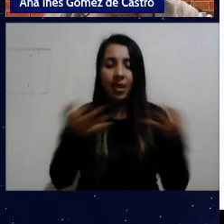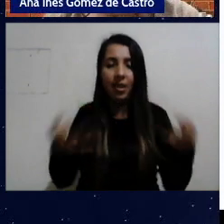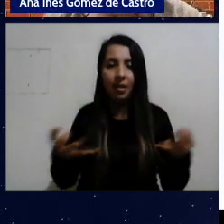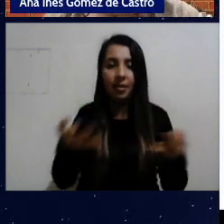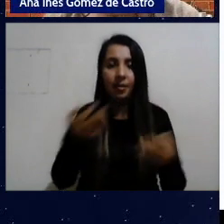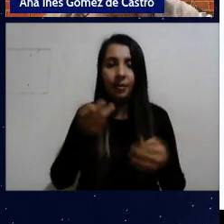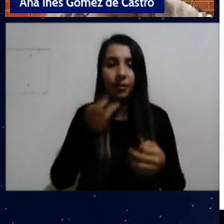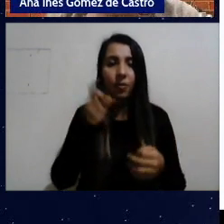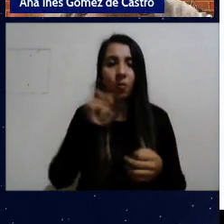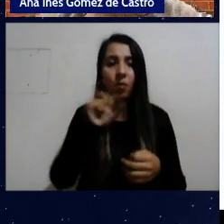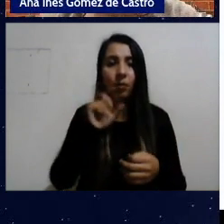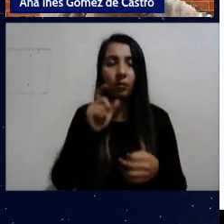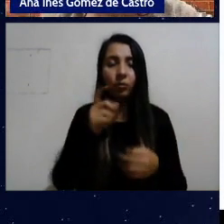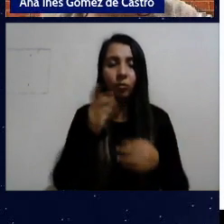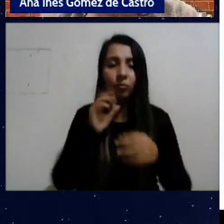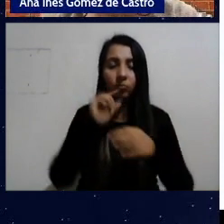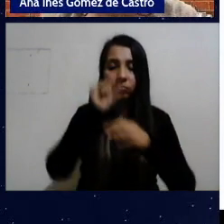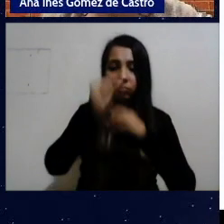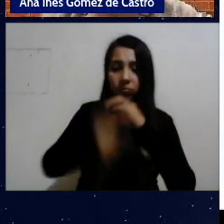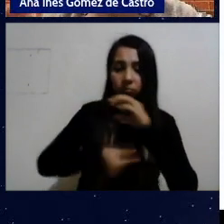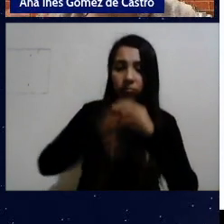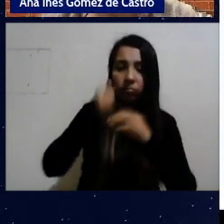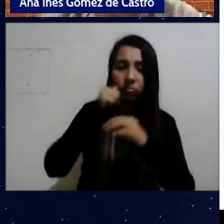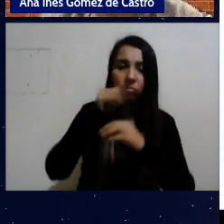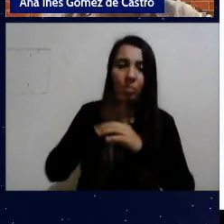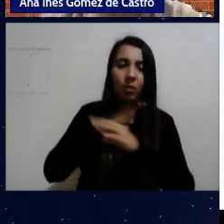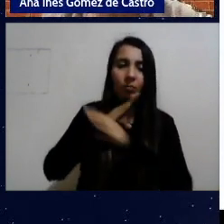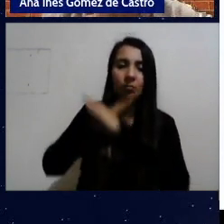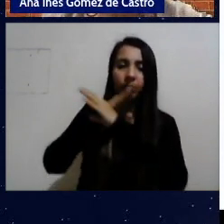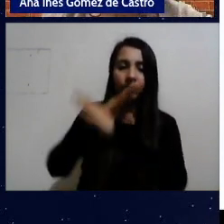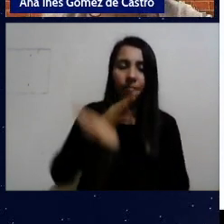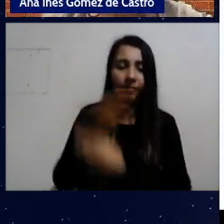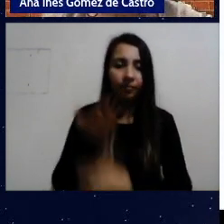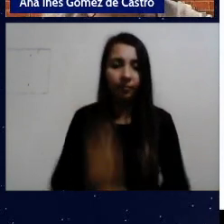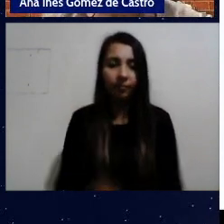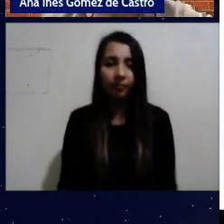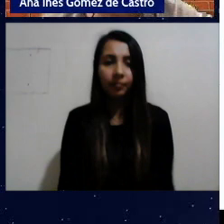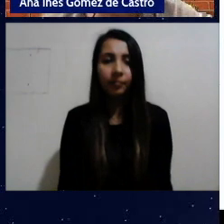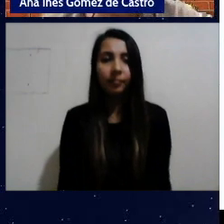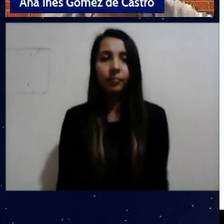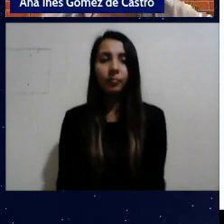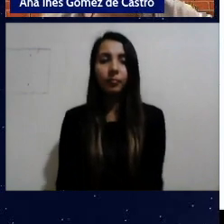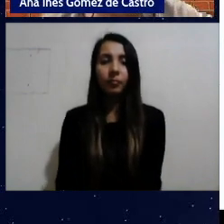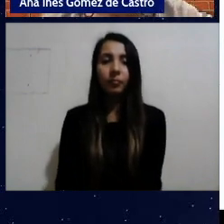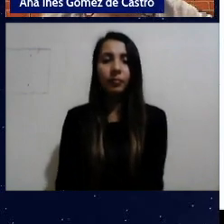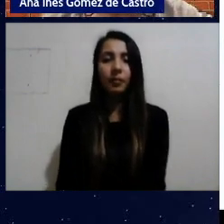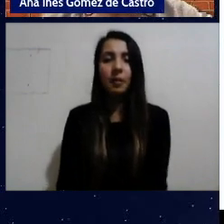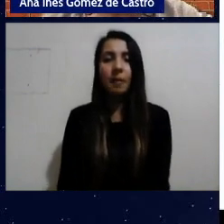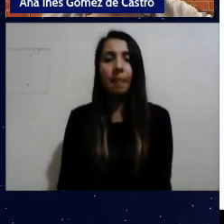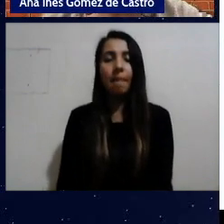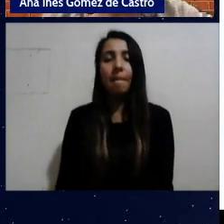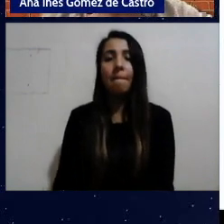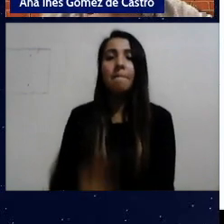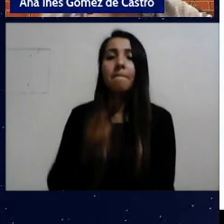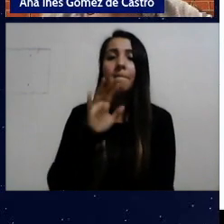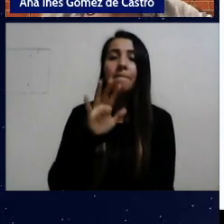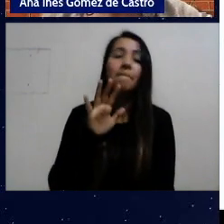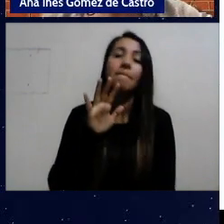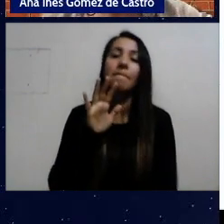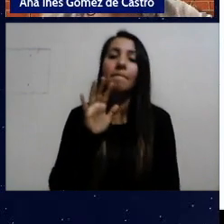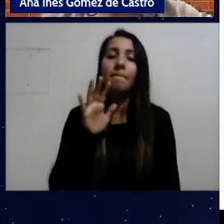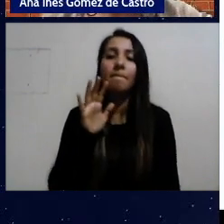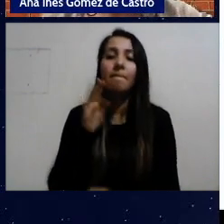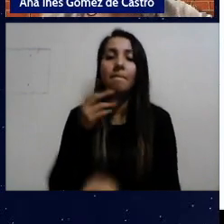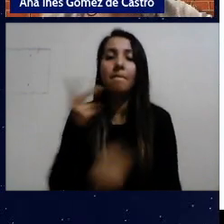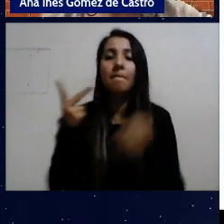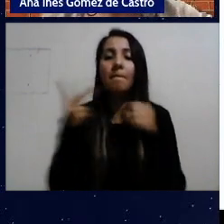la Tierra en ese momento. Bueno, la atmósfera que protege a la Tierra de la irradiación solar en ese momento. En la práctica, lo que ocurre